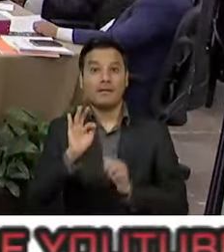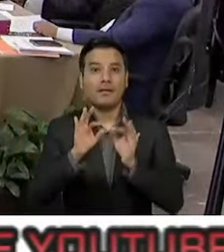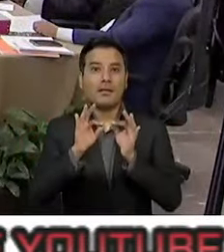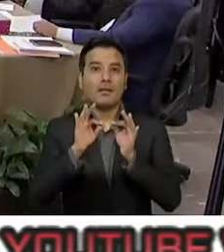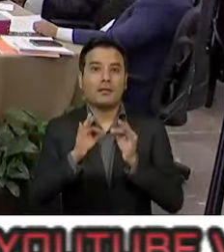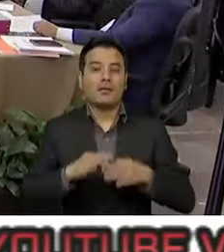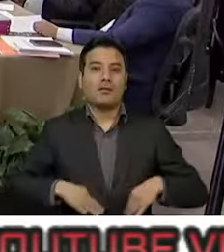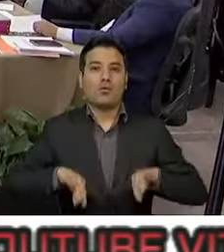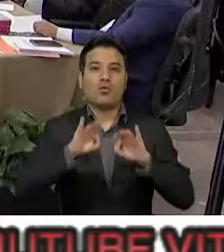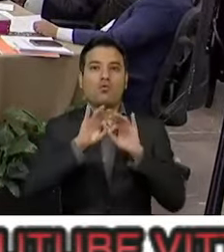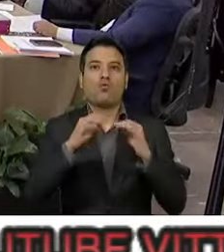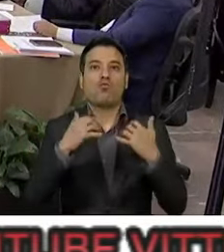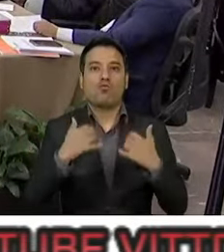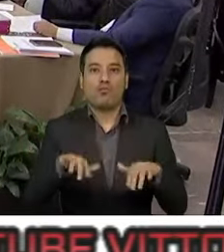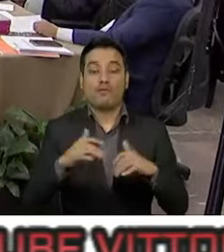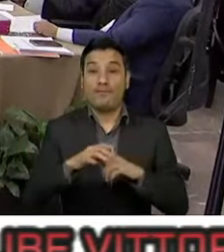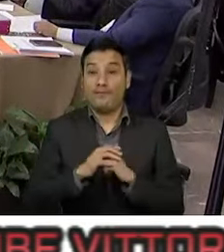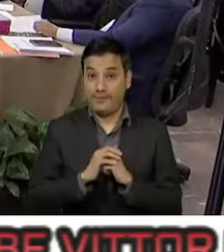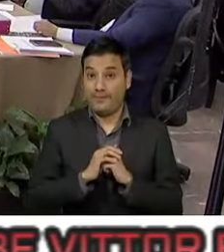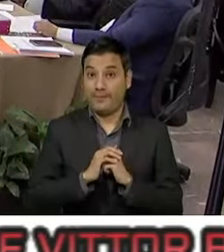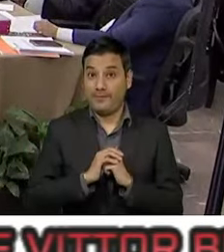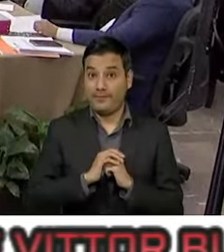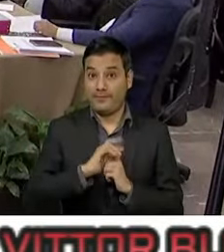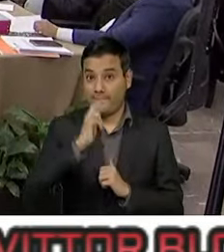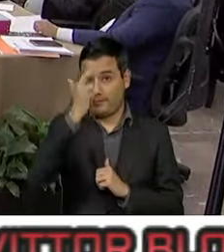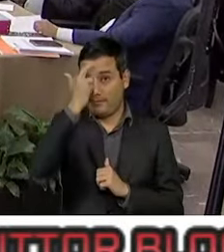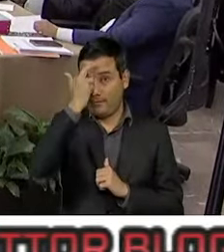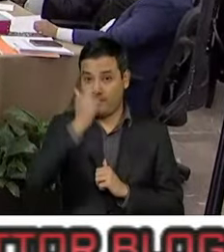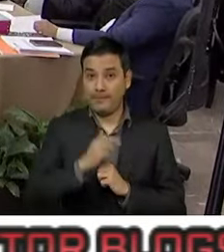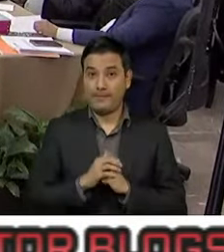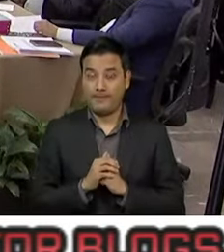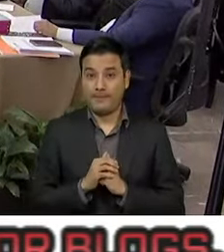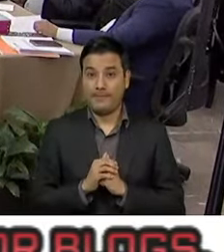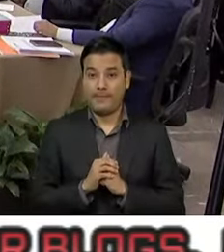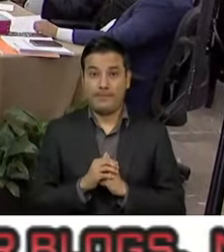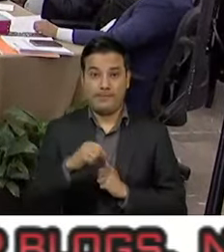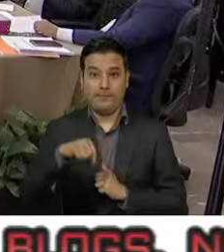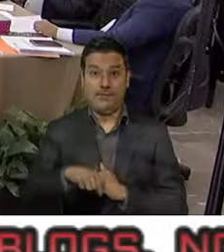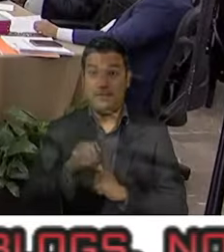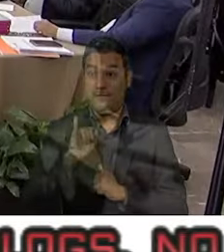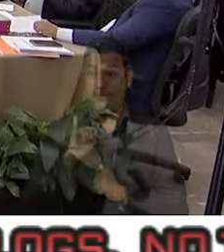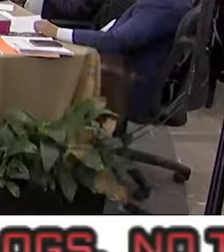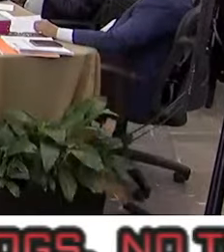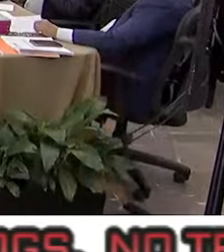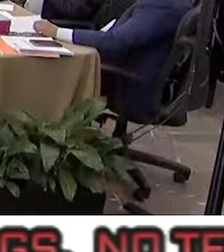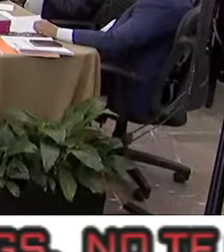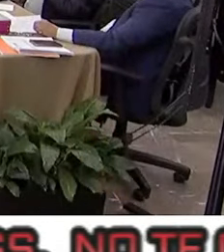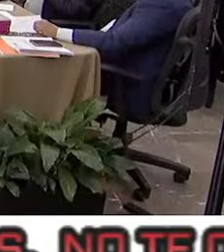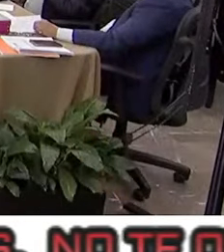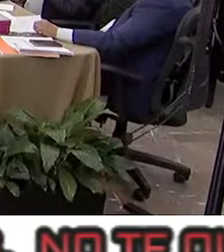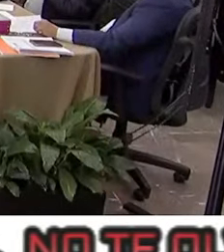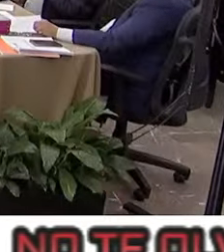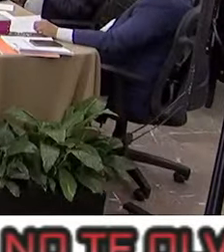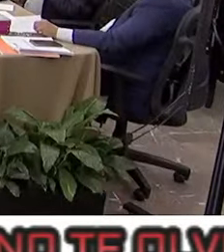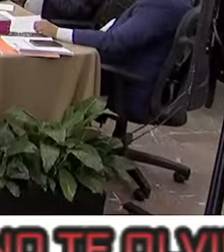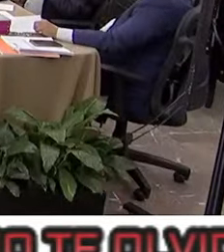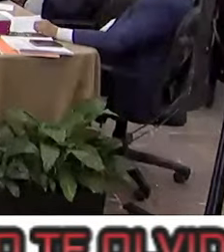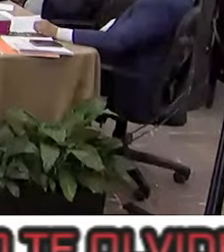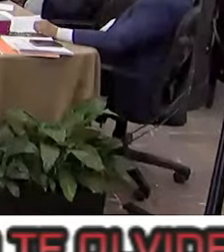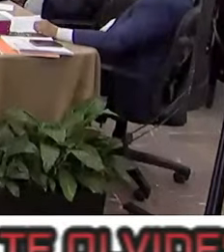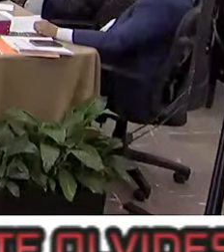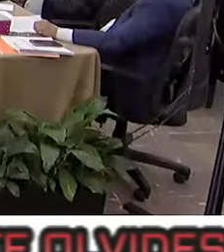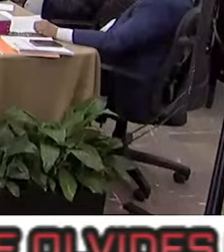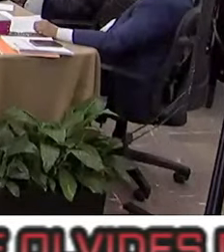hoy, recordar la fundación de este Instituto Nacional Electoral y, por supuesto,